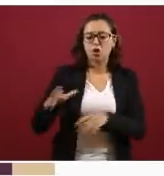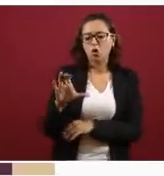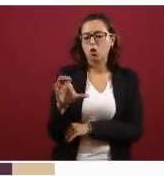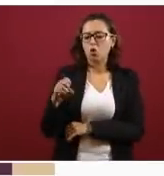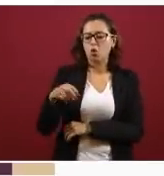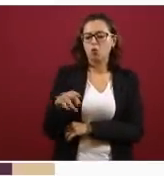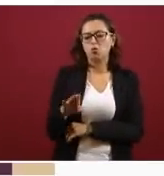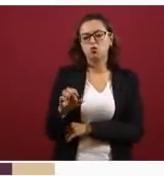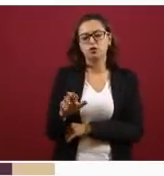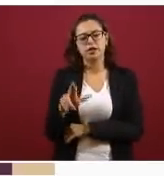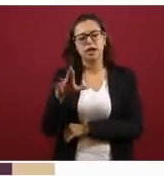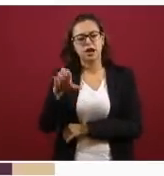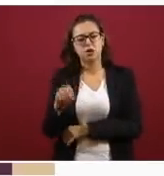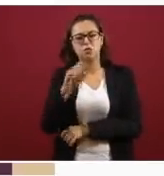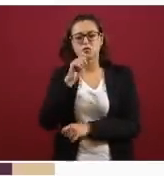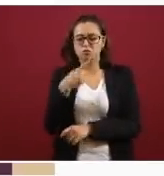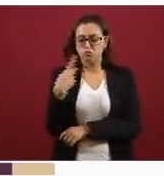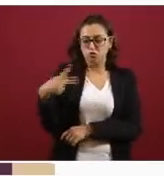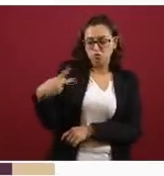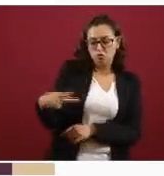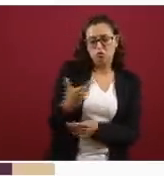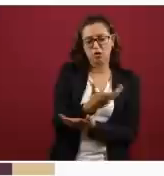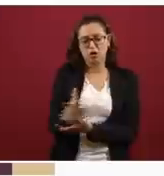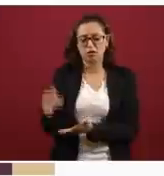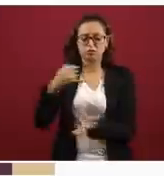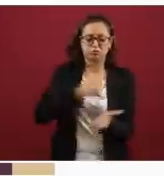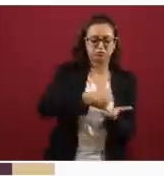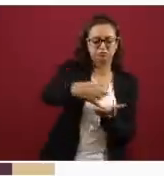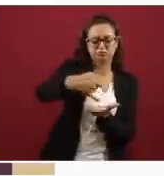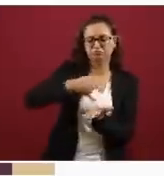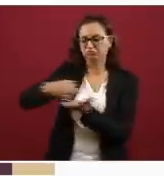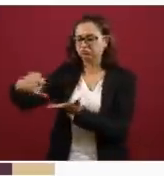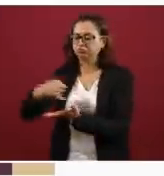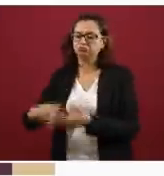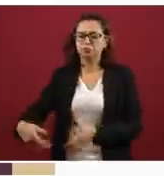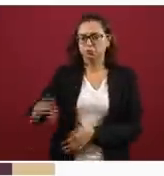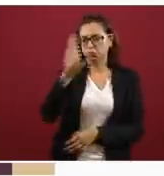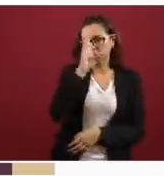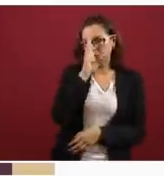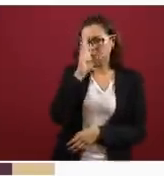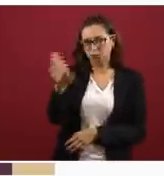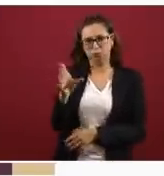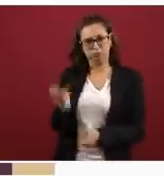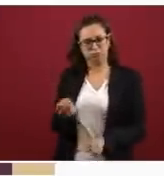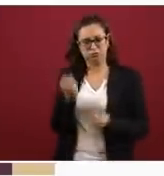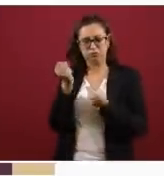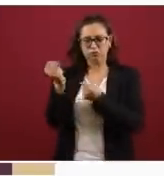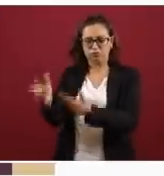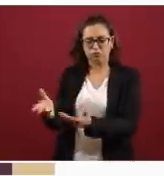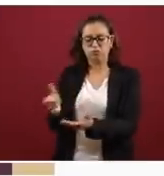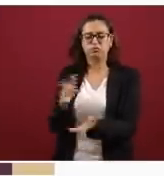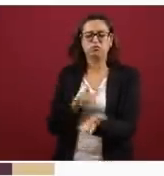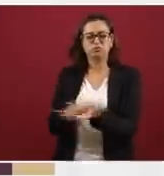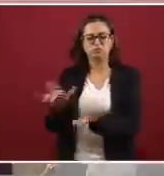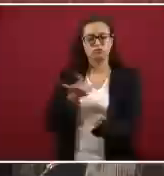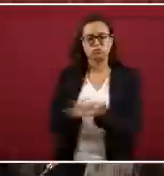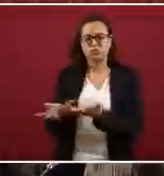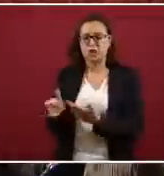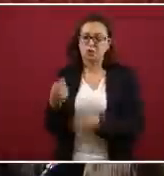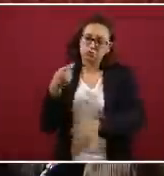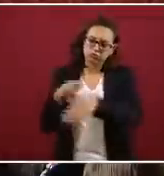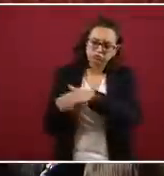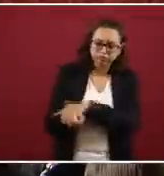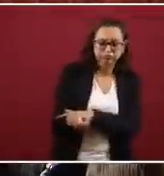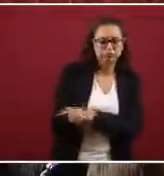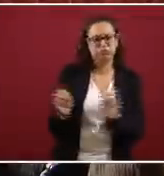de autosuficiencia, sin intermediarios y sin coyotes, y como ya se ha señalado, con el pago inmediato